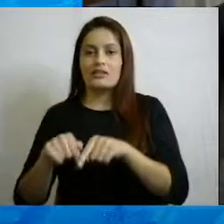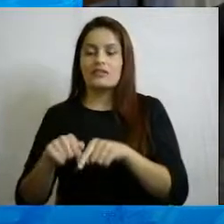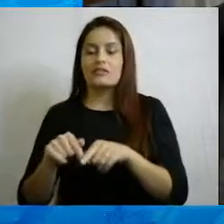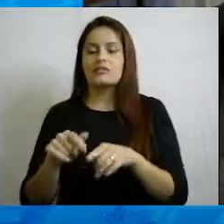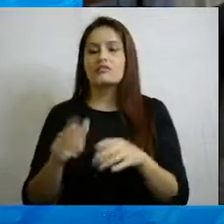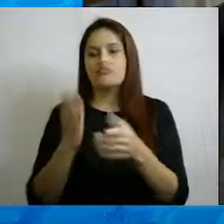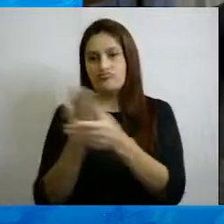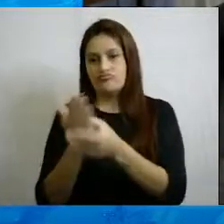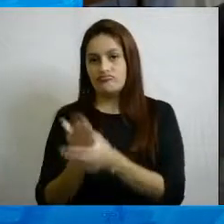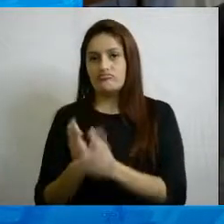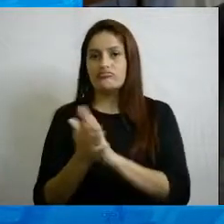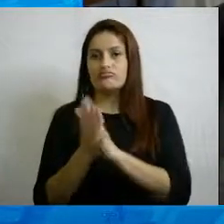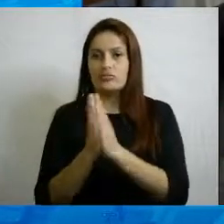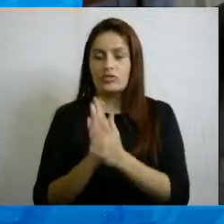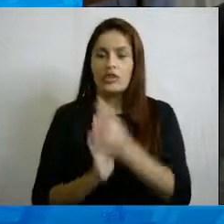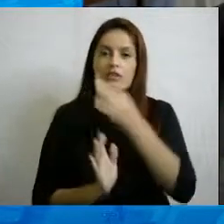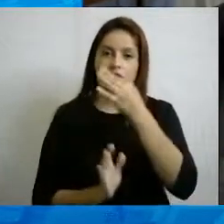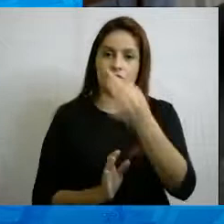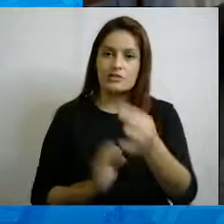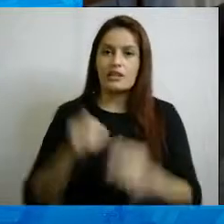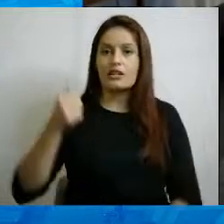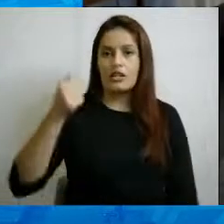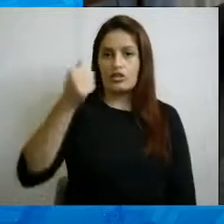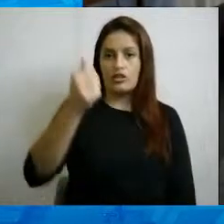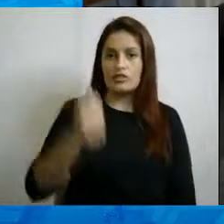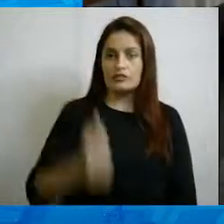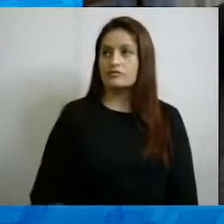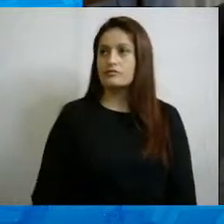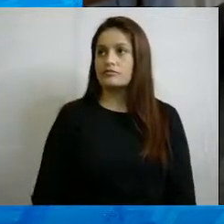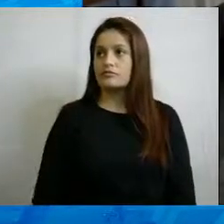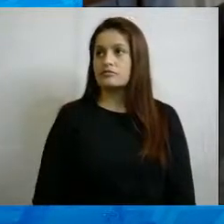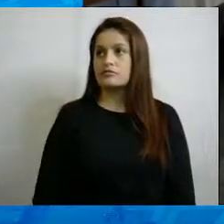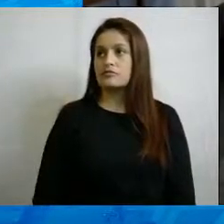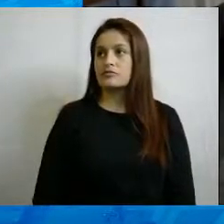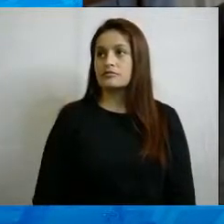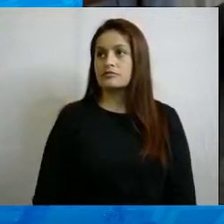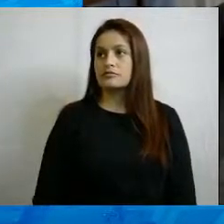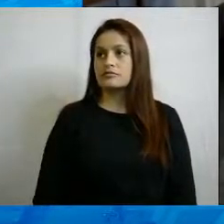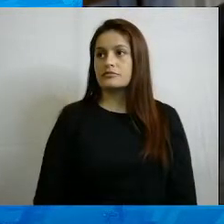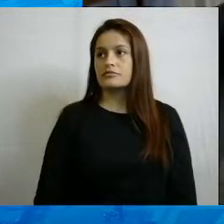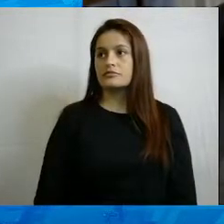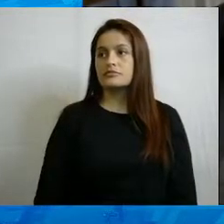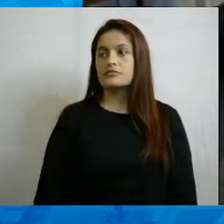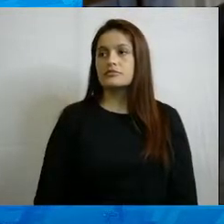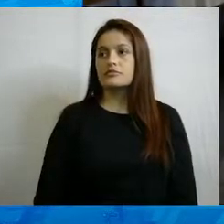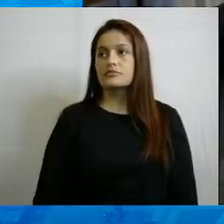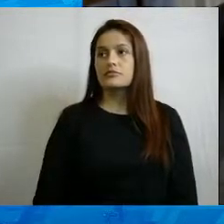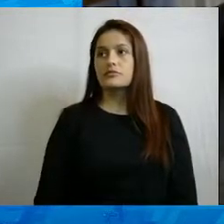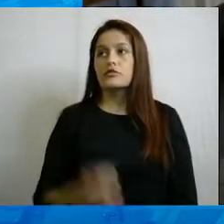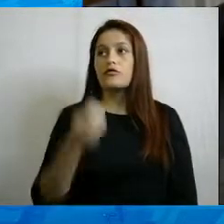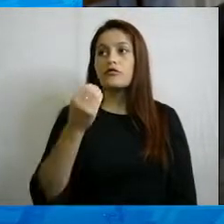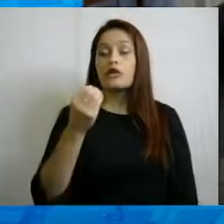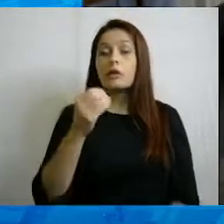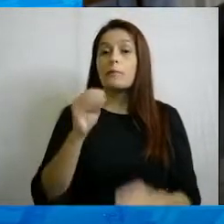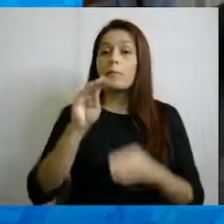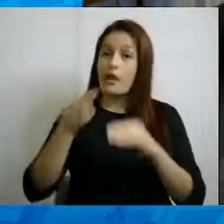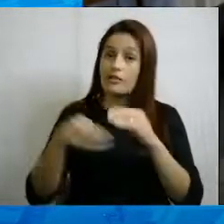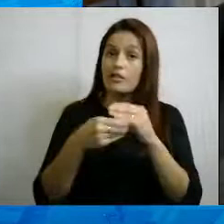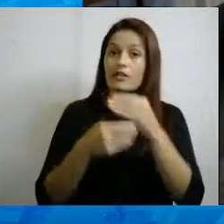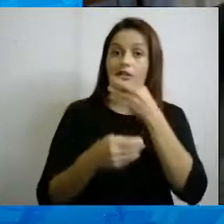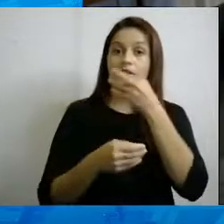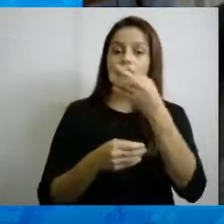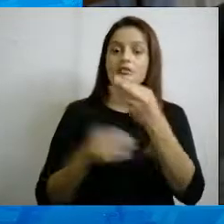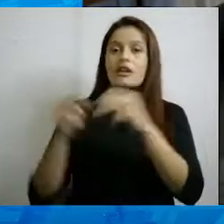como comentario. No sé, directora, usted me puede complementar también. Sí. Bueno, añadir a lo que dice